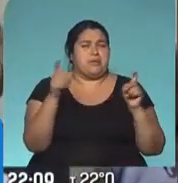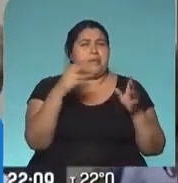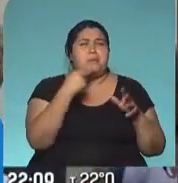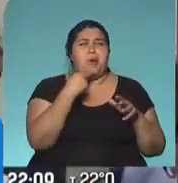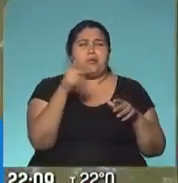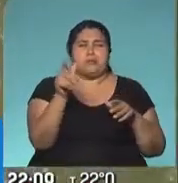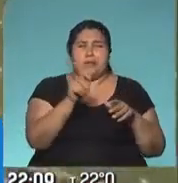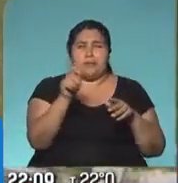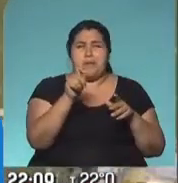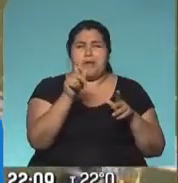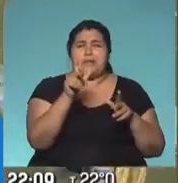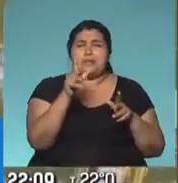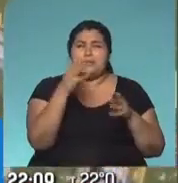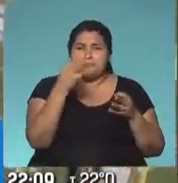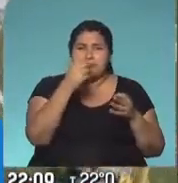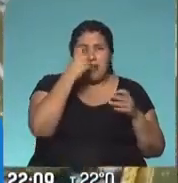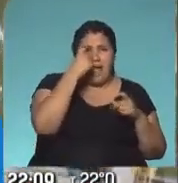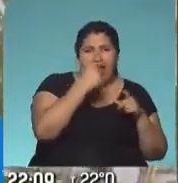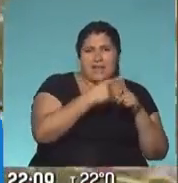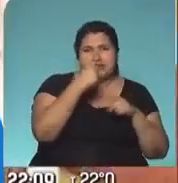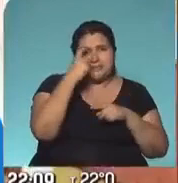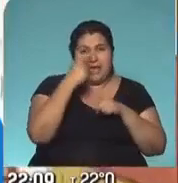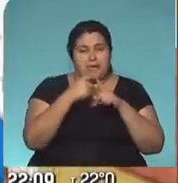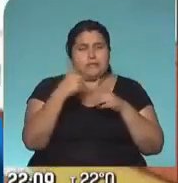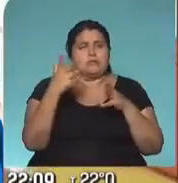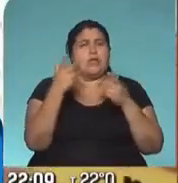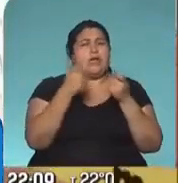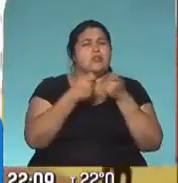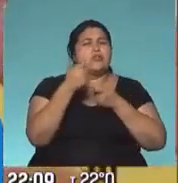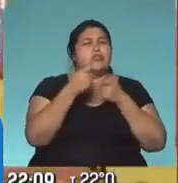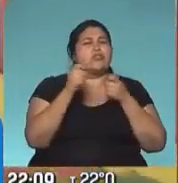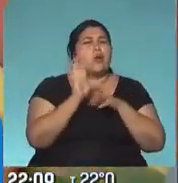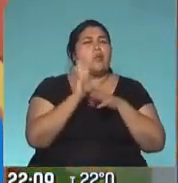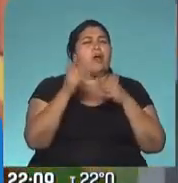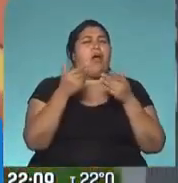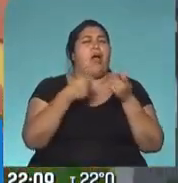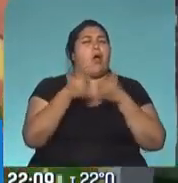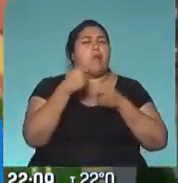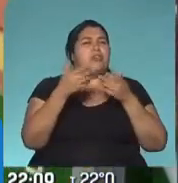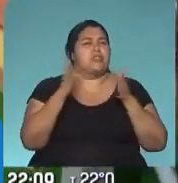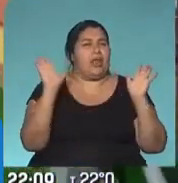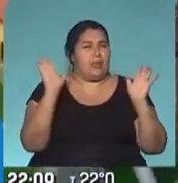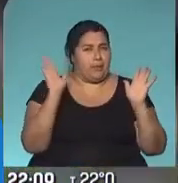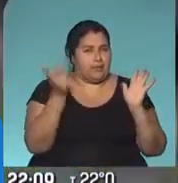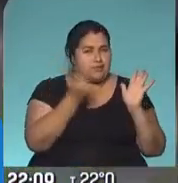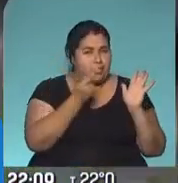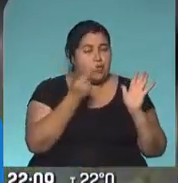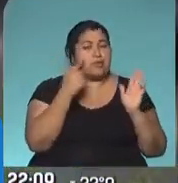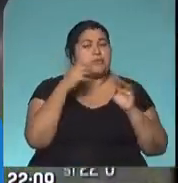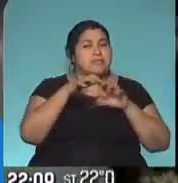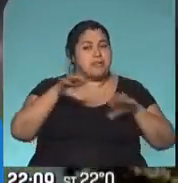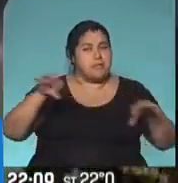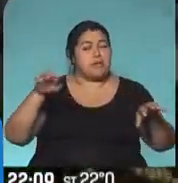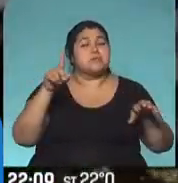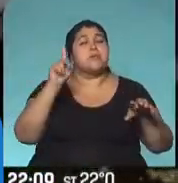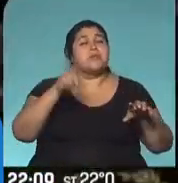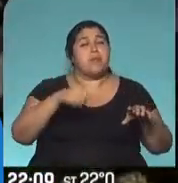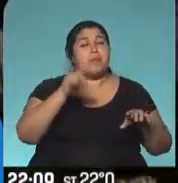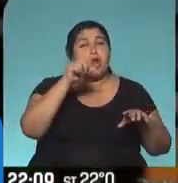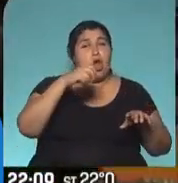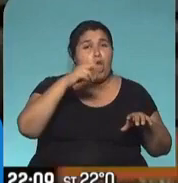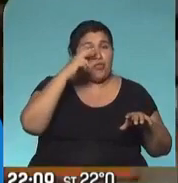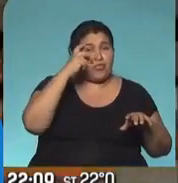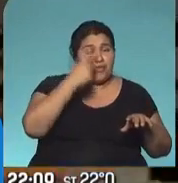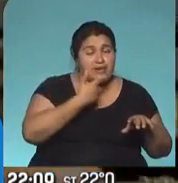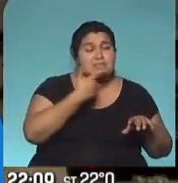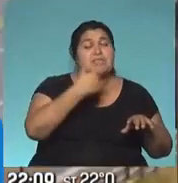cual ambos ex socios negociarán un acuerdo de libre comercio. Otro tanto planea hacer Londres con Estados Unidos, China